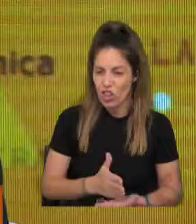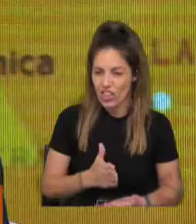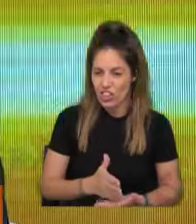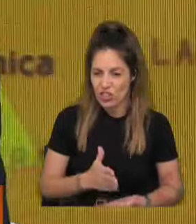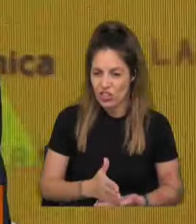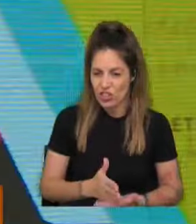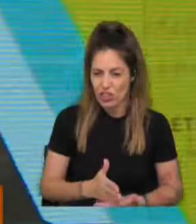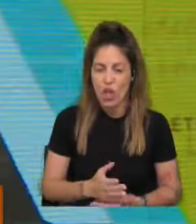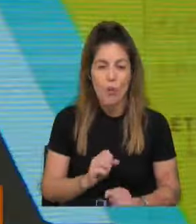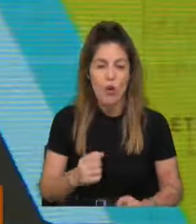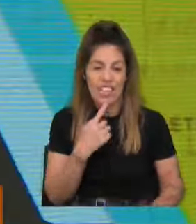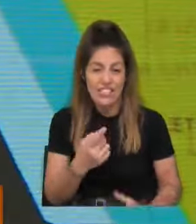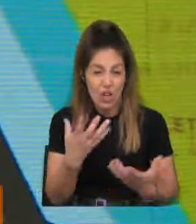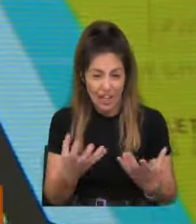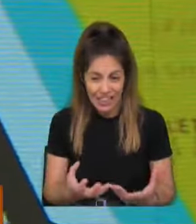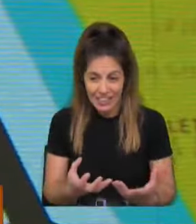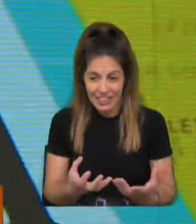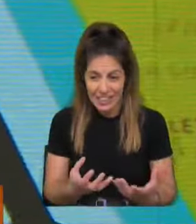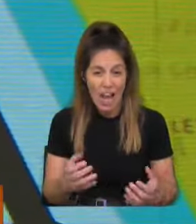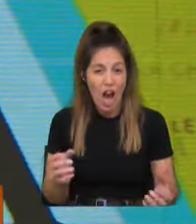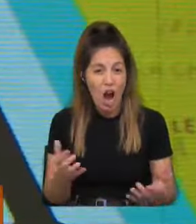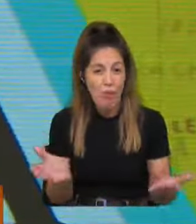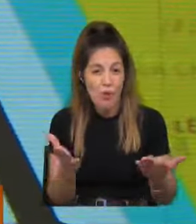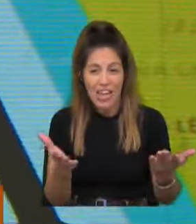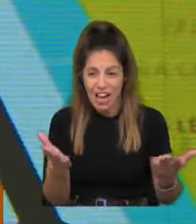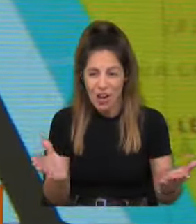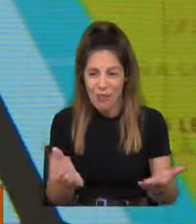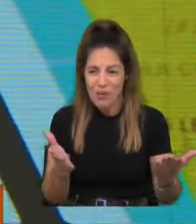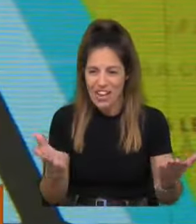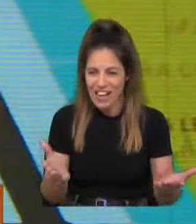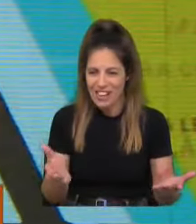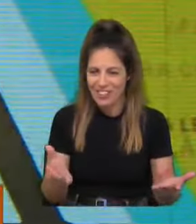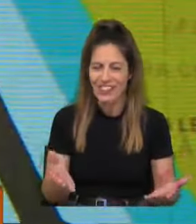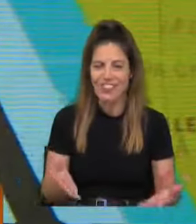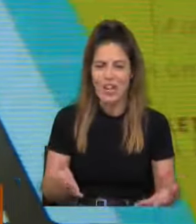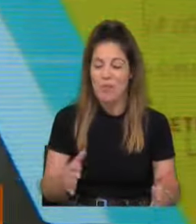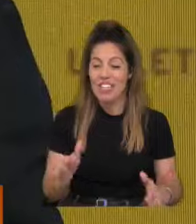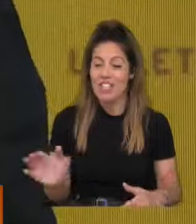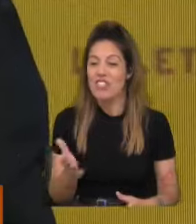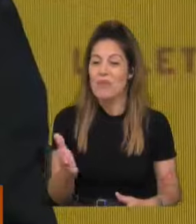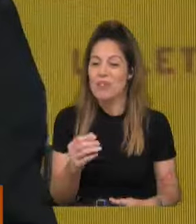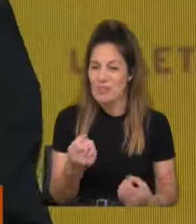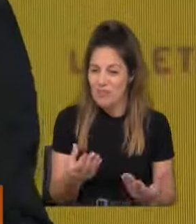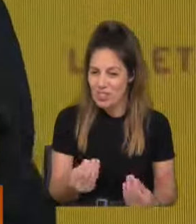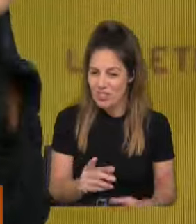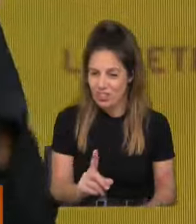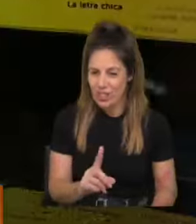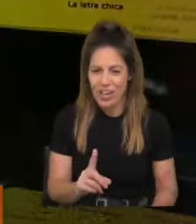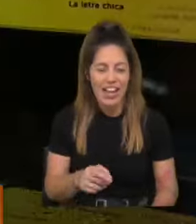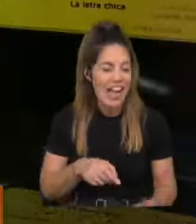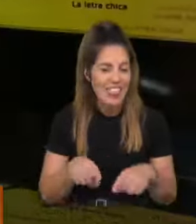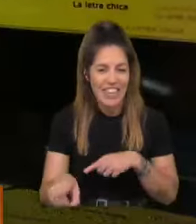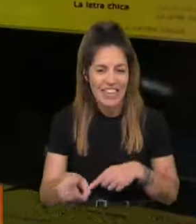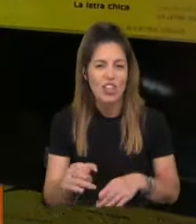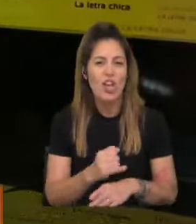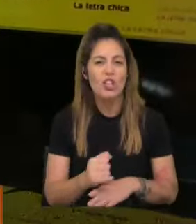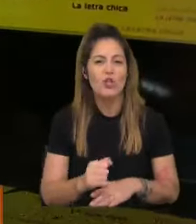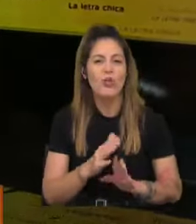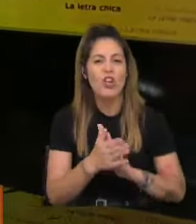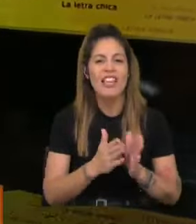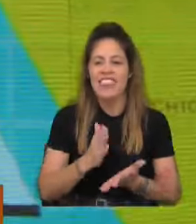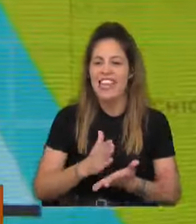pudiste decir lo que quería pues me dicen acá apuro pero no le metas el peso parece que te apur mucho acab directo al Instituto Nacional de Derechos Humanos